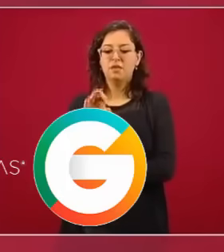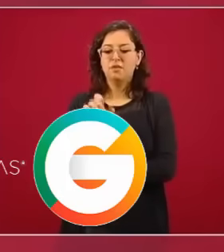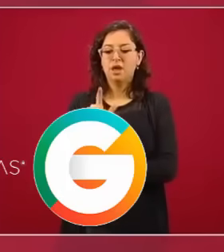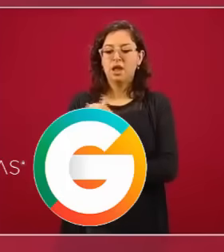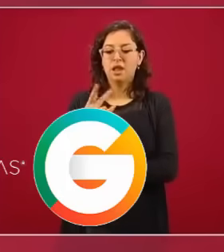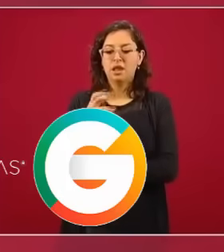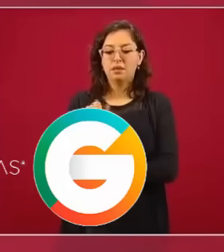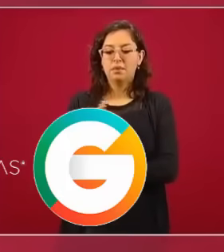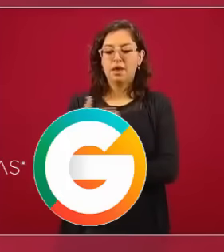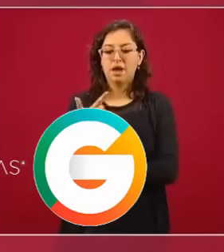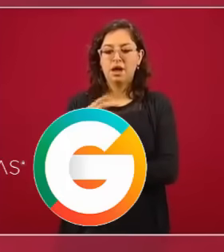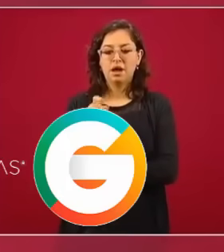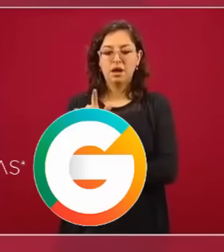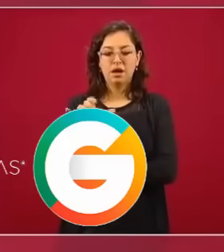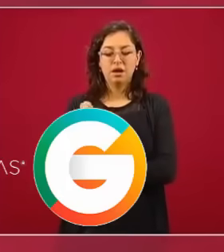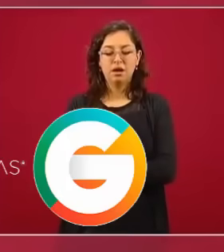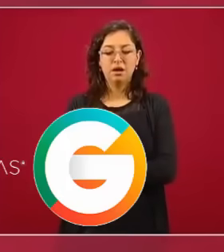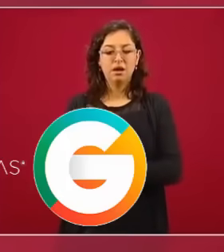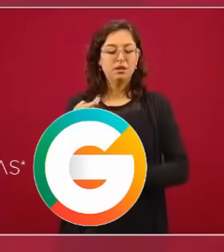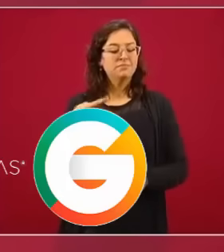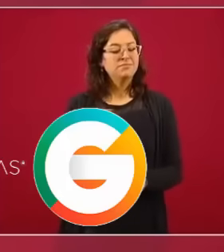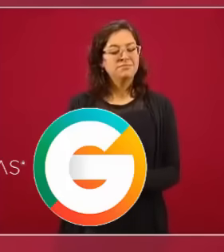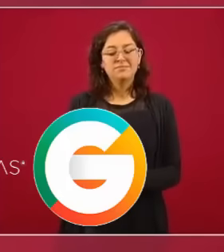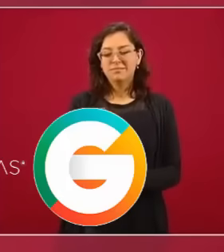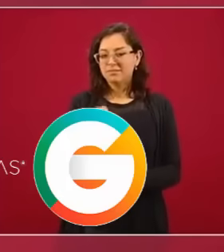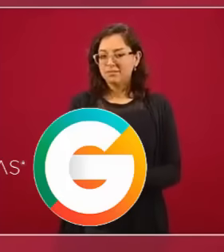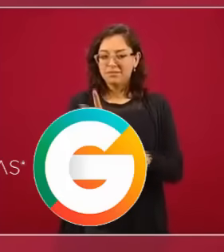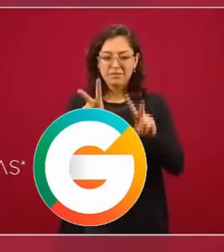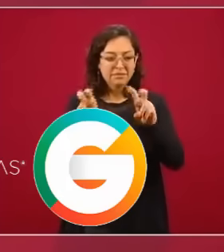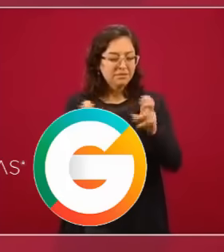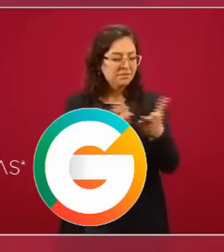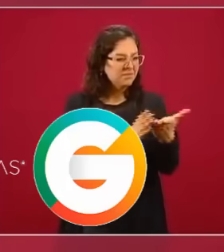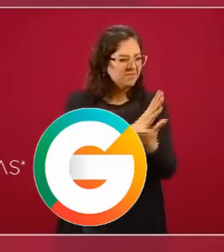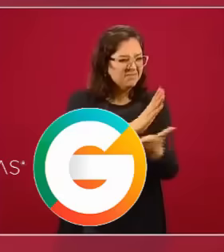pero no quiero yo ya meterme en estas cosas, ¿no?